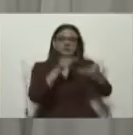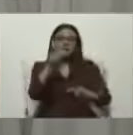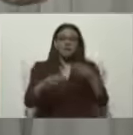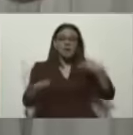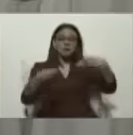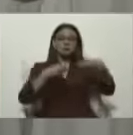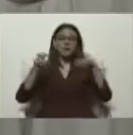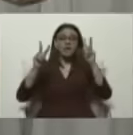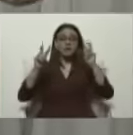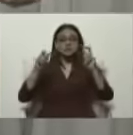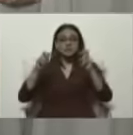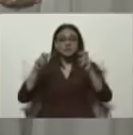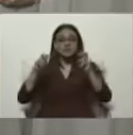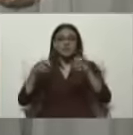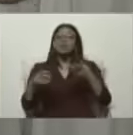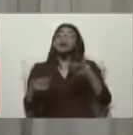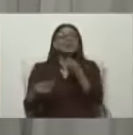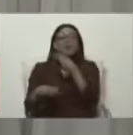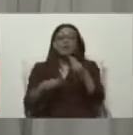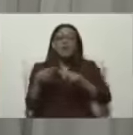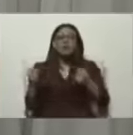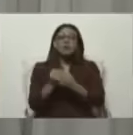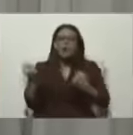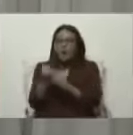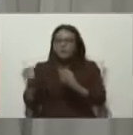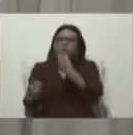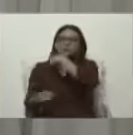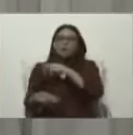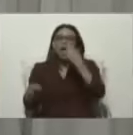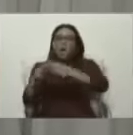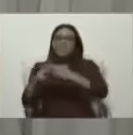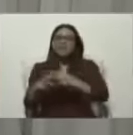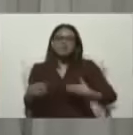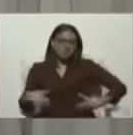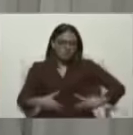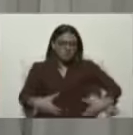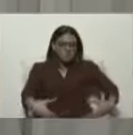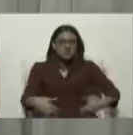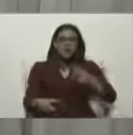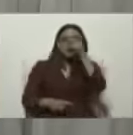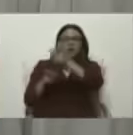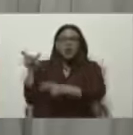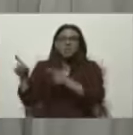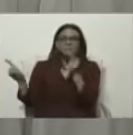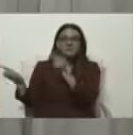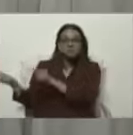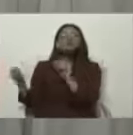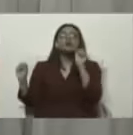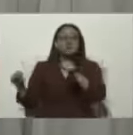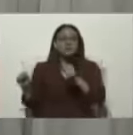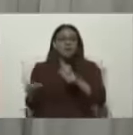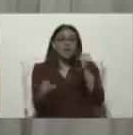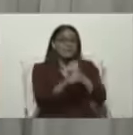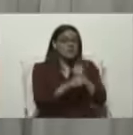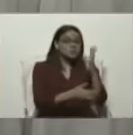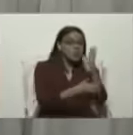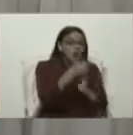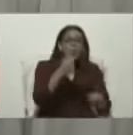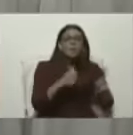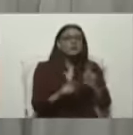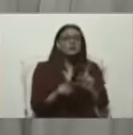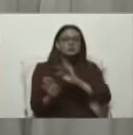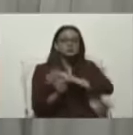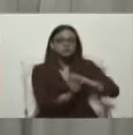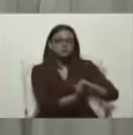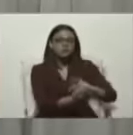flexibilización para el apellido, para el rico, para la rica. El trabajador no. El trabajador lo que va a